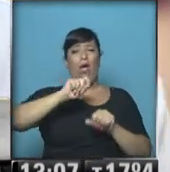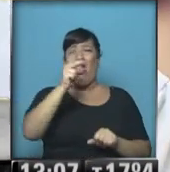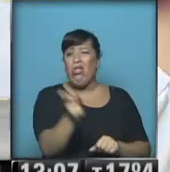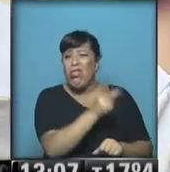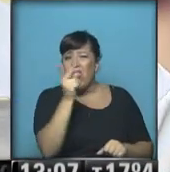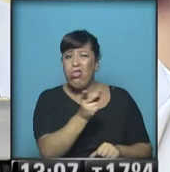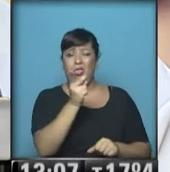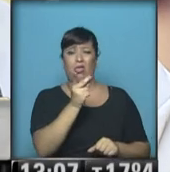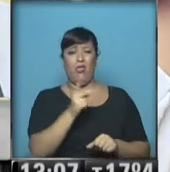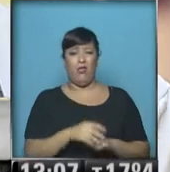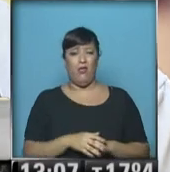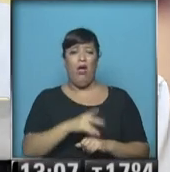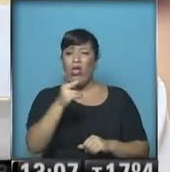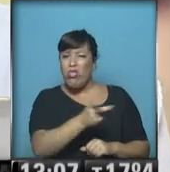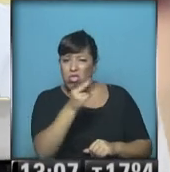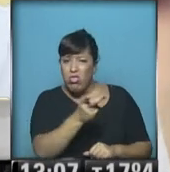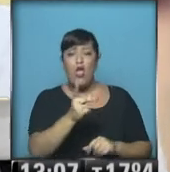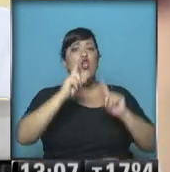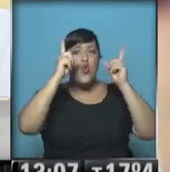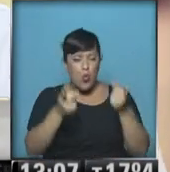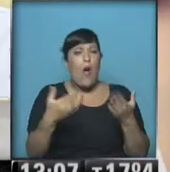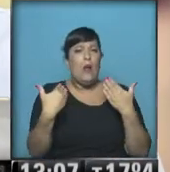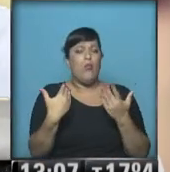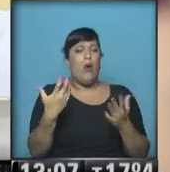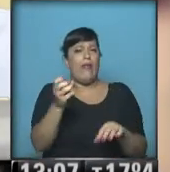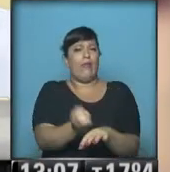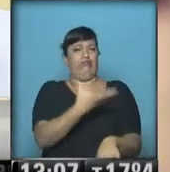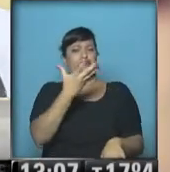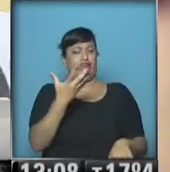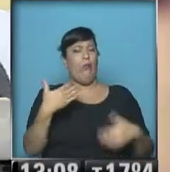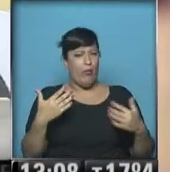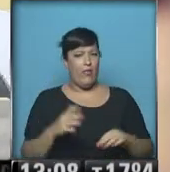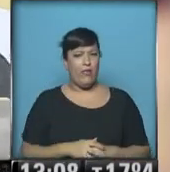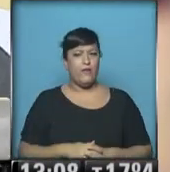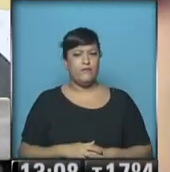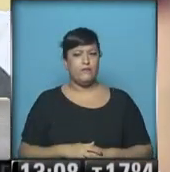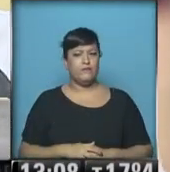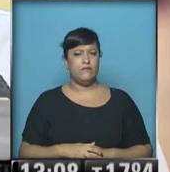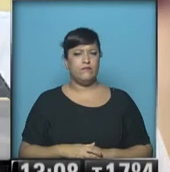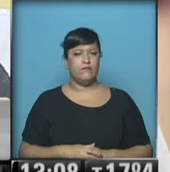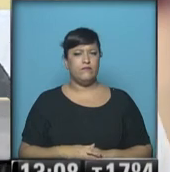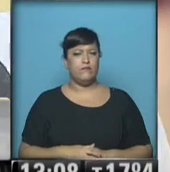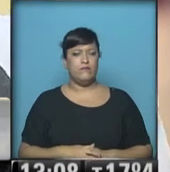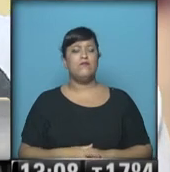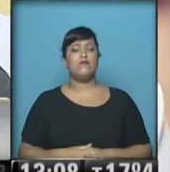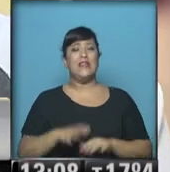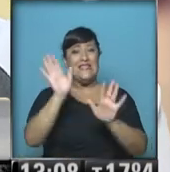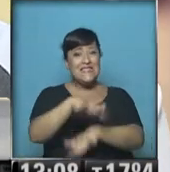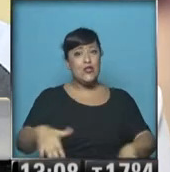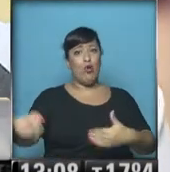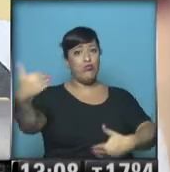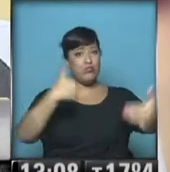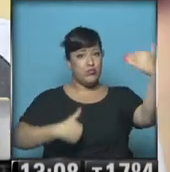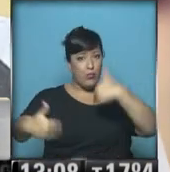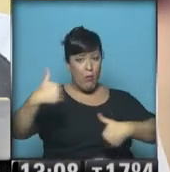peligrosidad provoca, exactamente, provoca esterilidad? Sí, vinieron muchos chicos con las